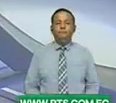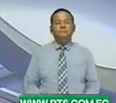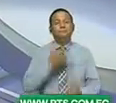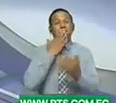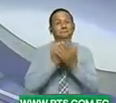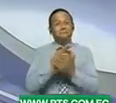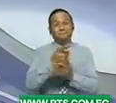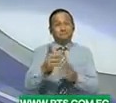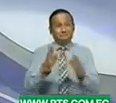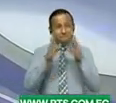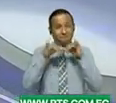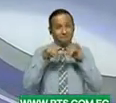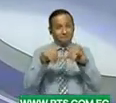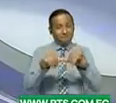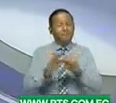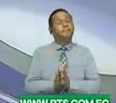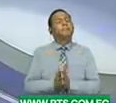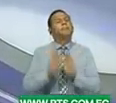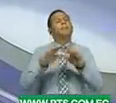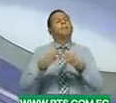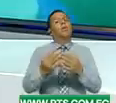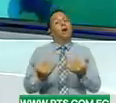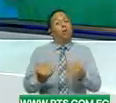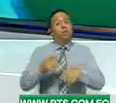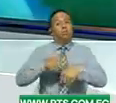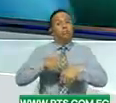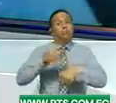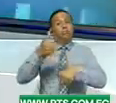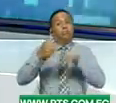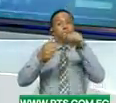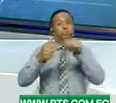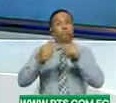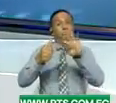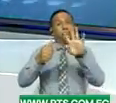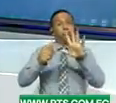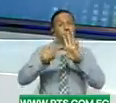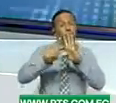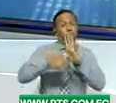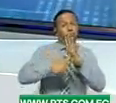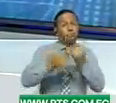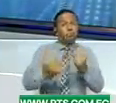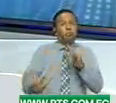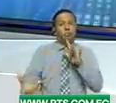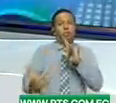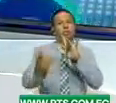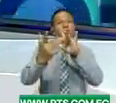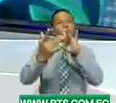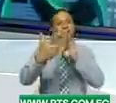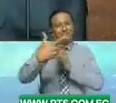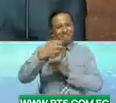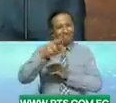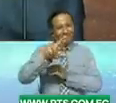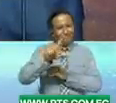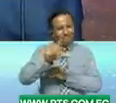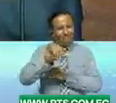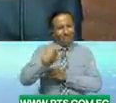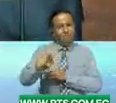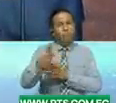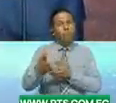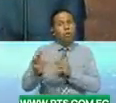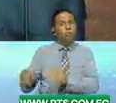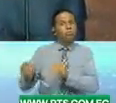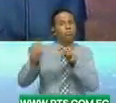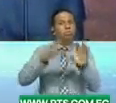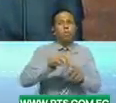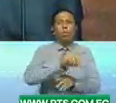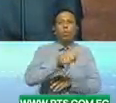Gracias por permanecer junto a nosotros, amigos. Y bien, cuando son las 22 horas con 45 minutos, nos enlazamos con Charlie Pisa, quien se trasladó